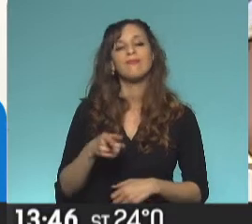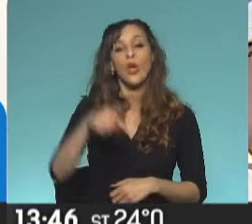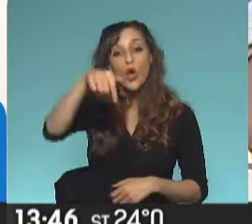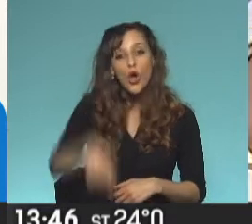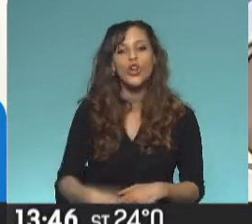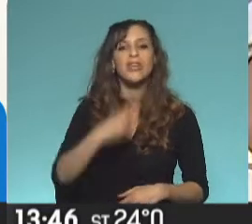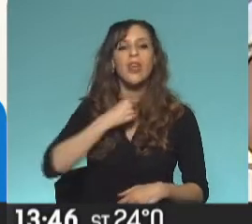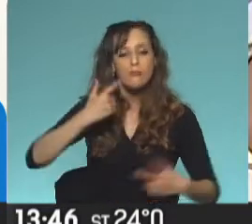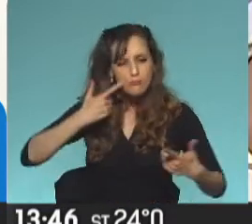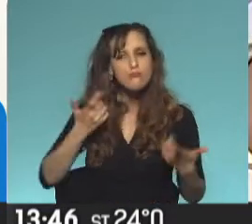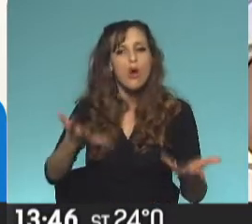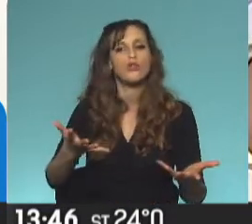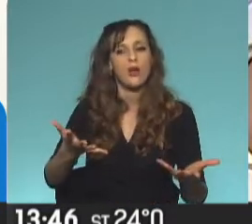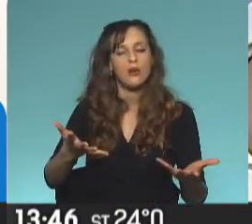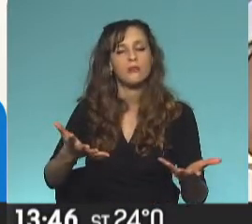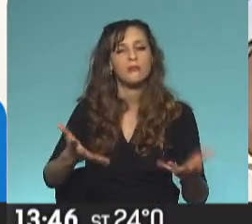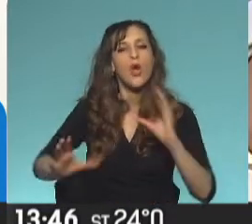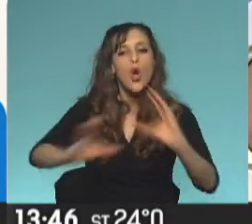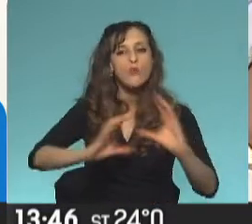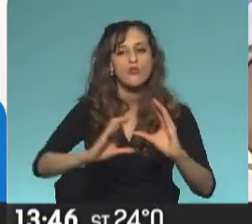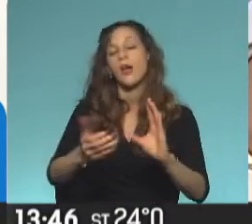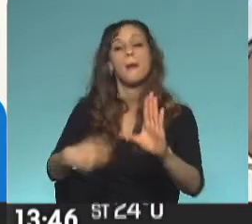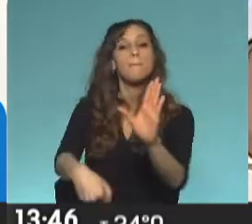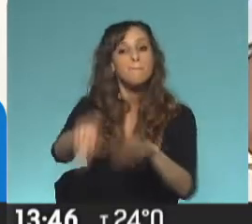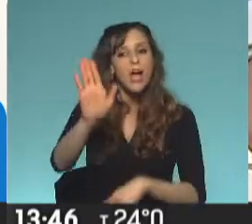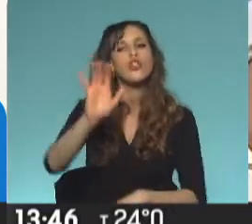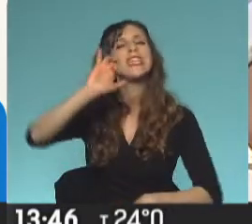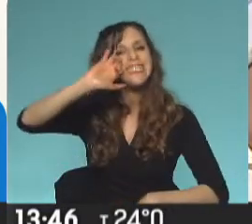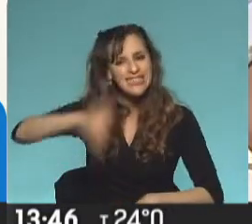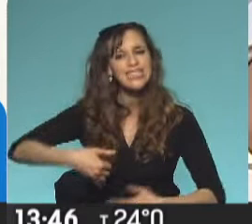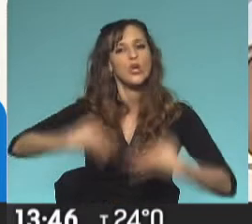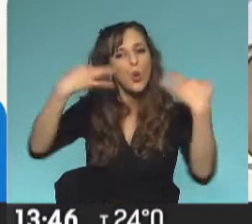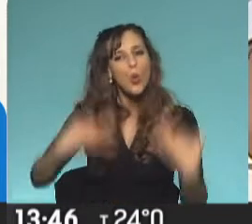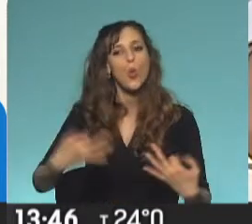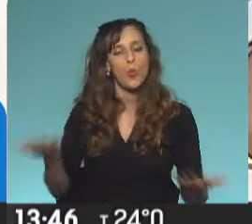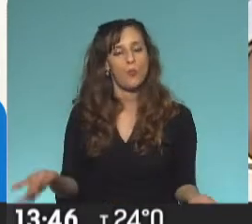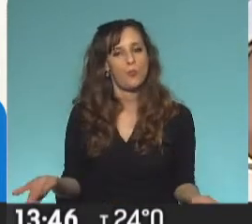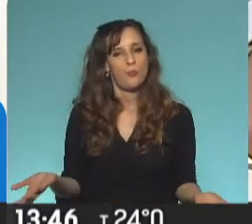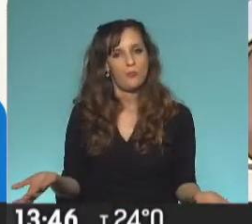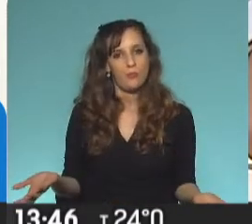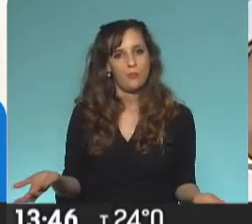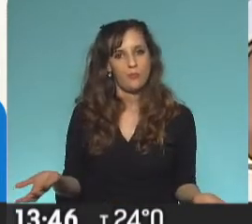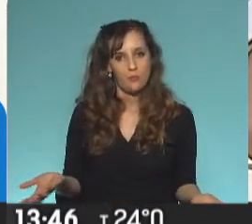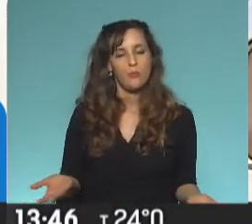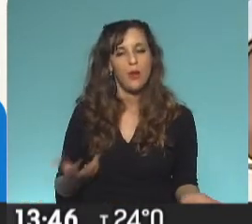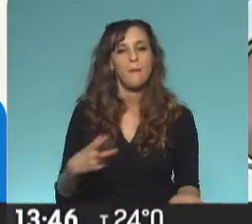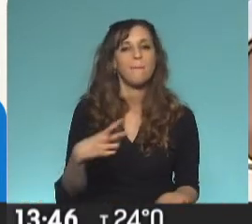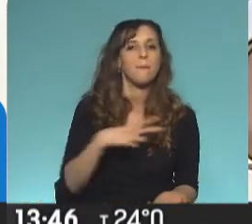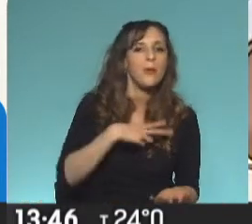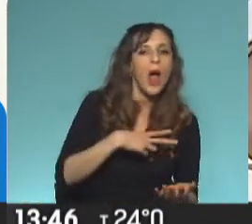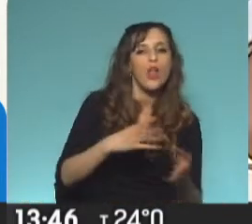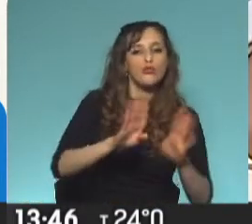comunicar es que en su gran mayoría se está cumpliendo los protocolos empezando por el sector privado y los comerciantes